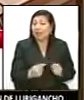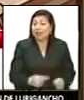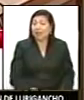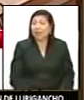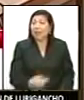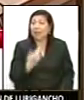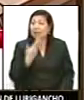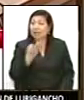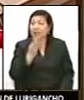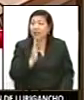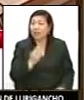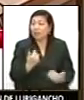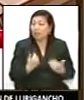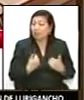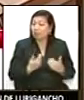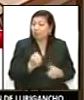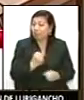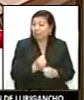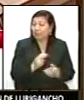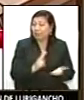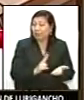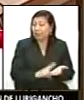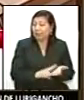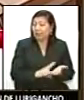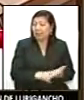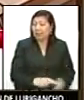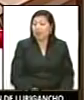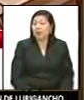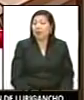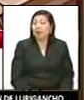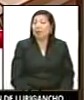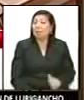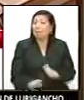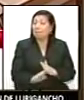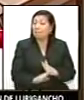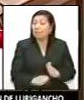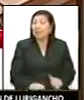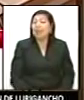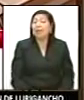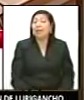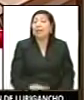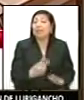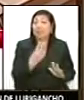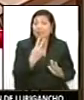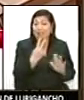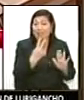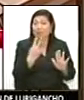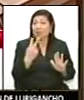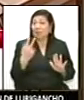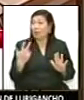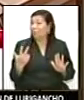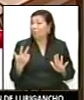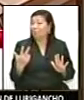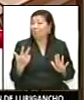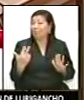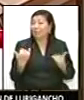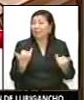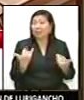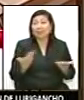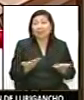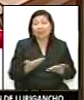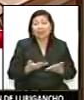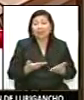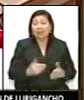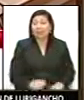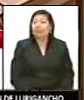Gracias a Dios, la gran mayoría de trabajadores en salud están bajo el régimen 728 y no bajo este régimen o el